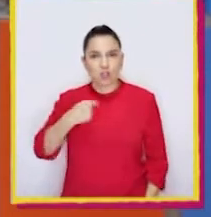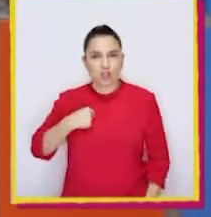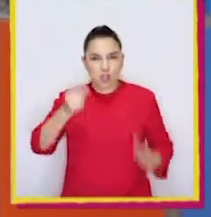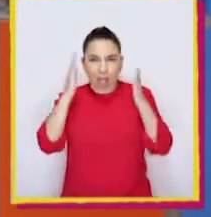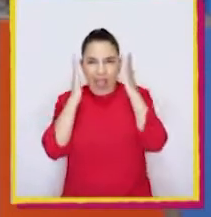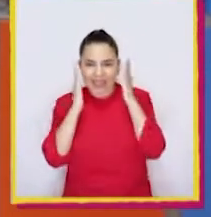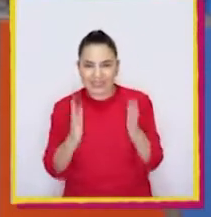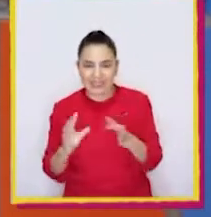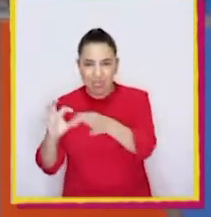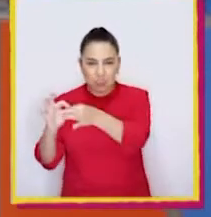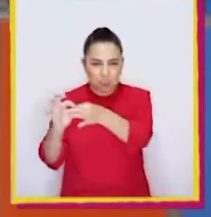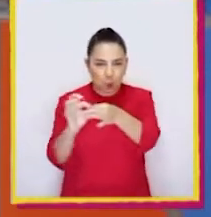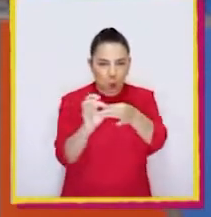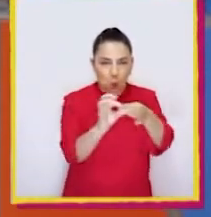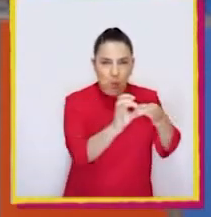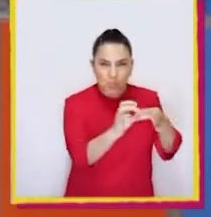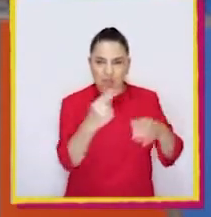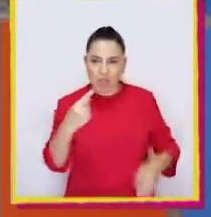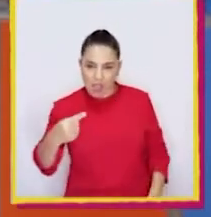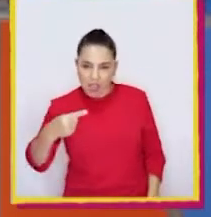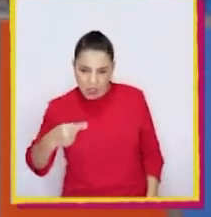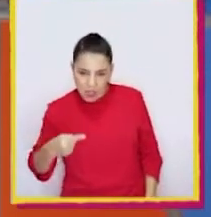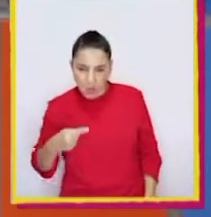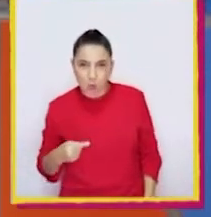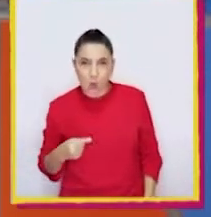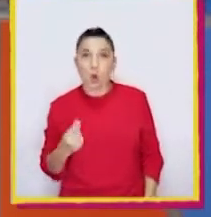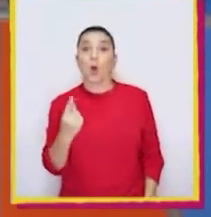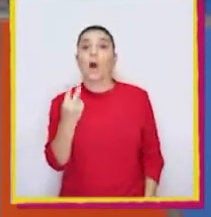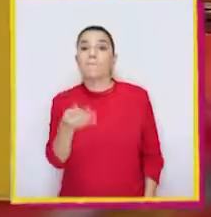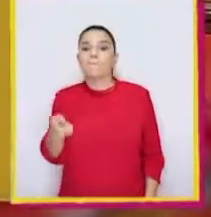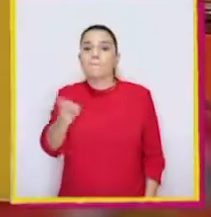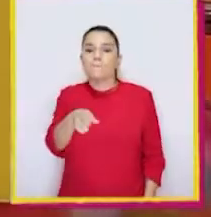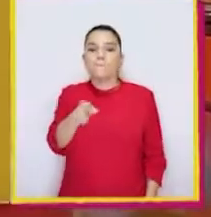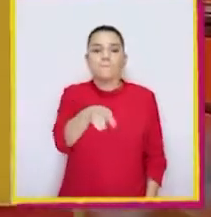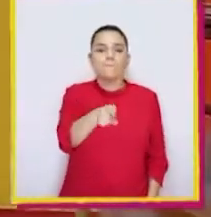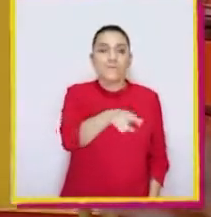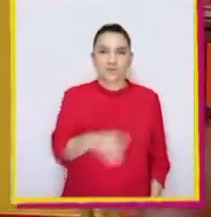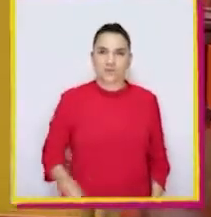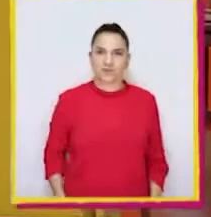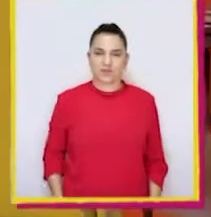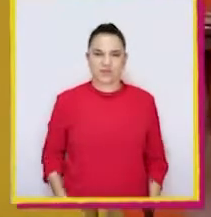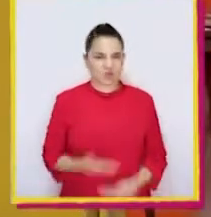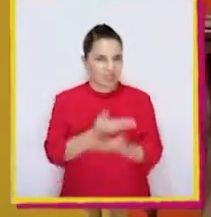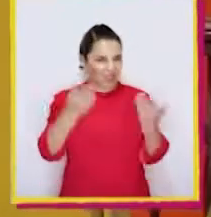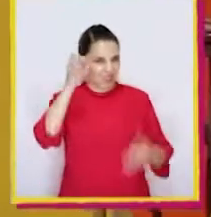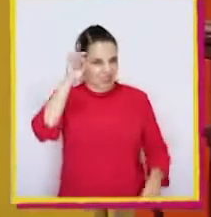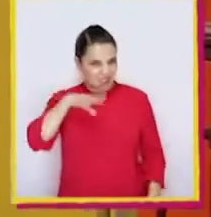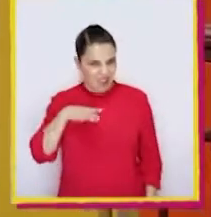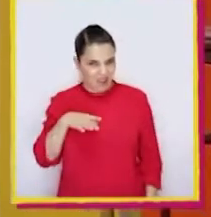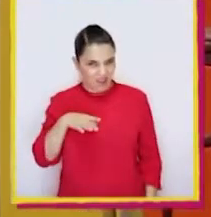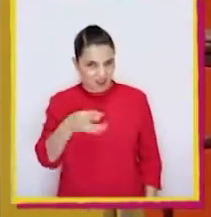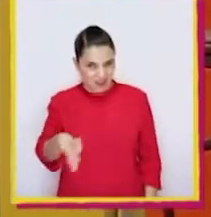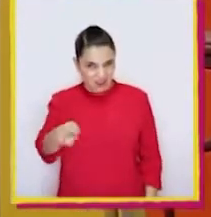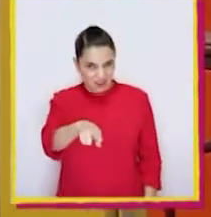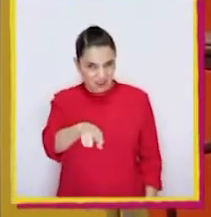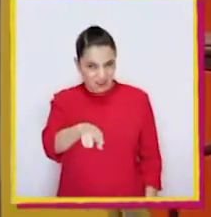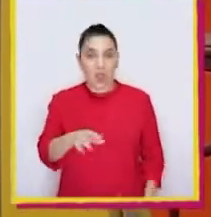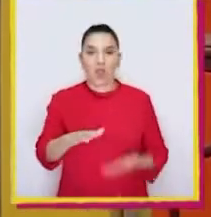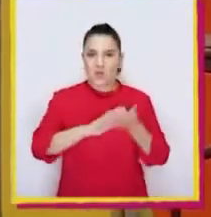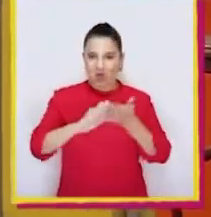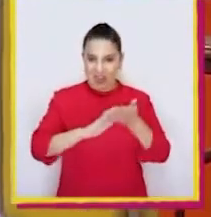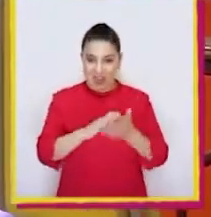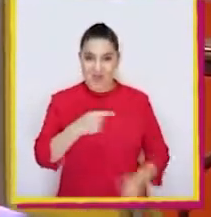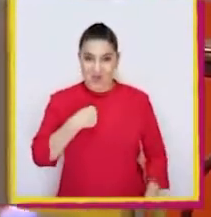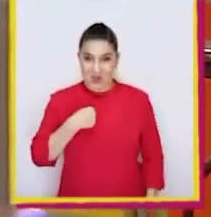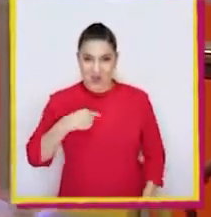atenta porque cada secuencia de movimiento tiene un patrón. ¿Saben lo que es eso? Por